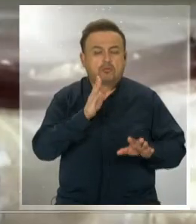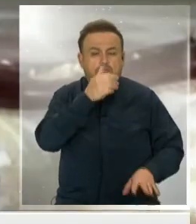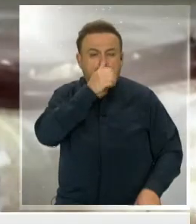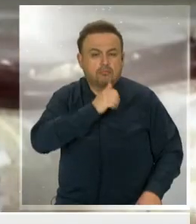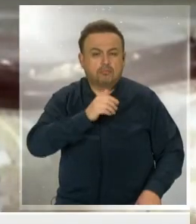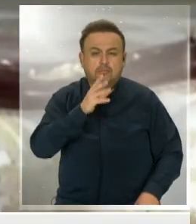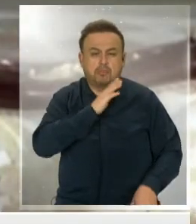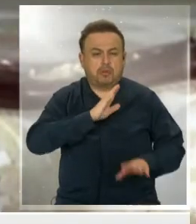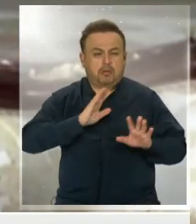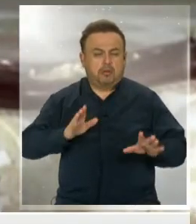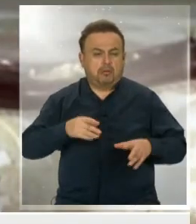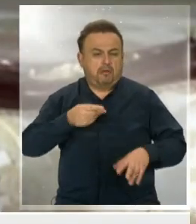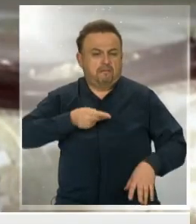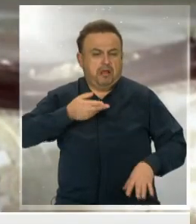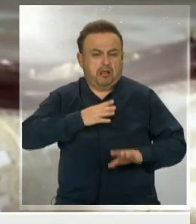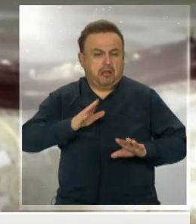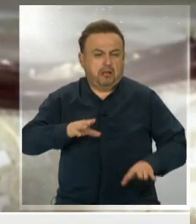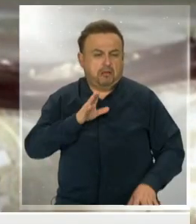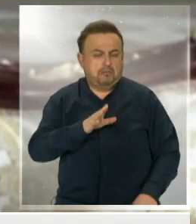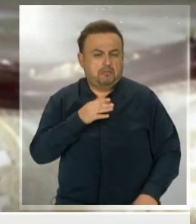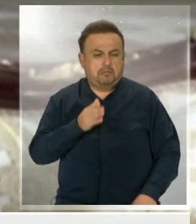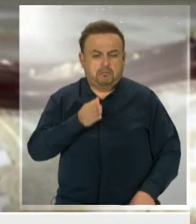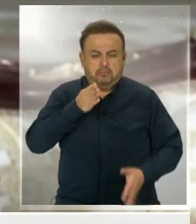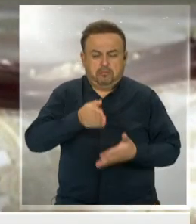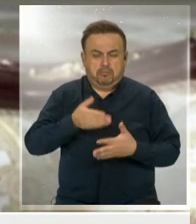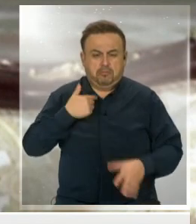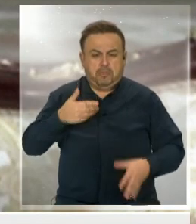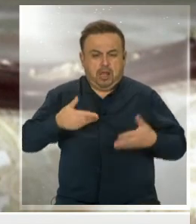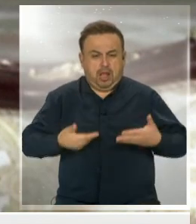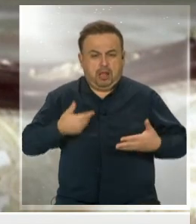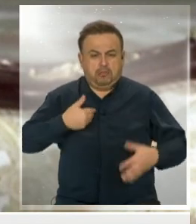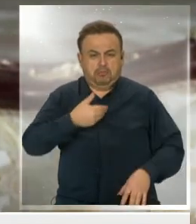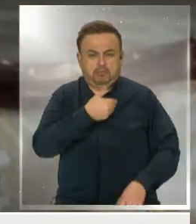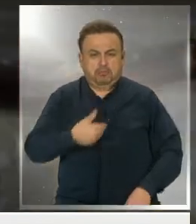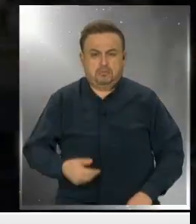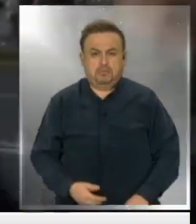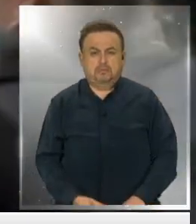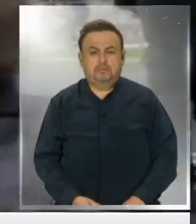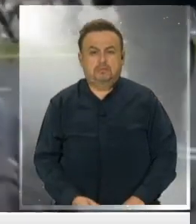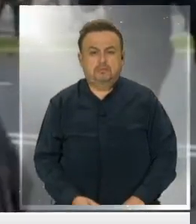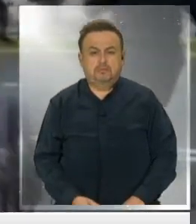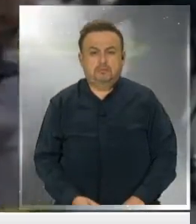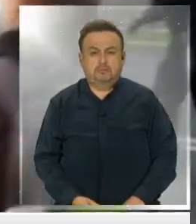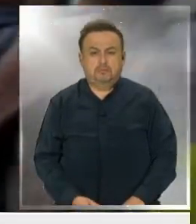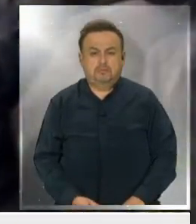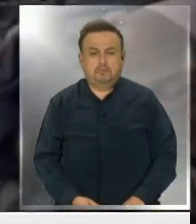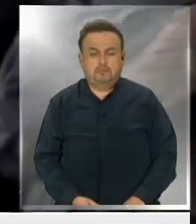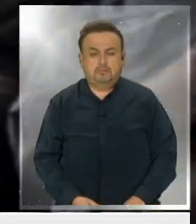secreto y no le doy un gran valor místico a la toma de posesión del actual presidente.